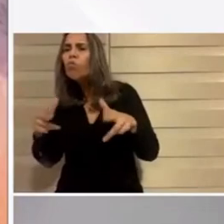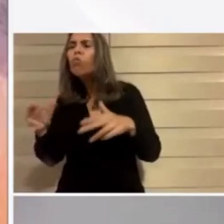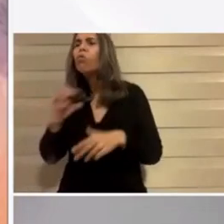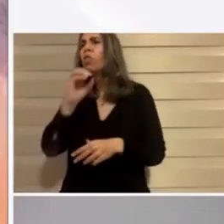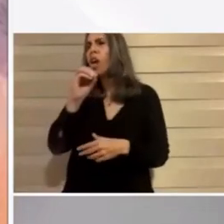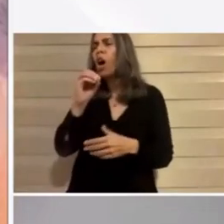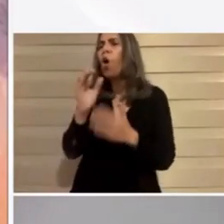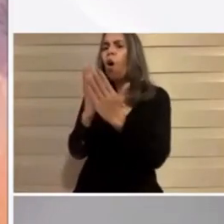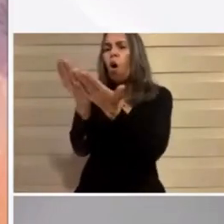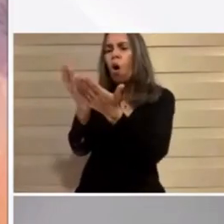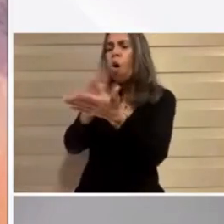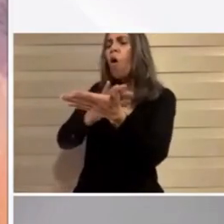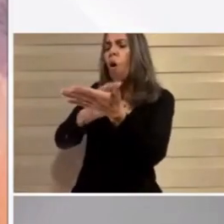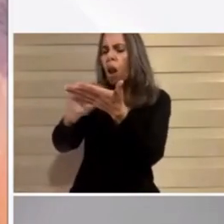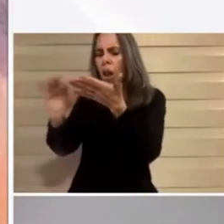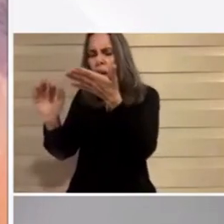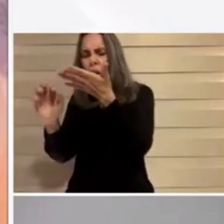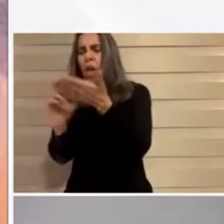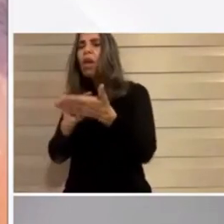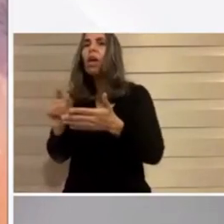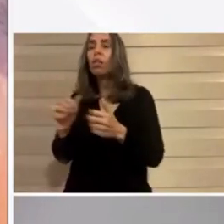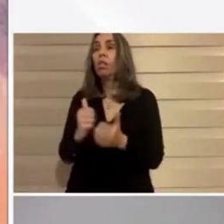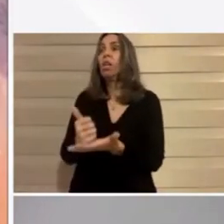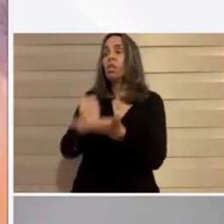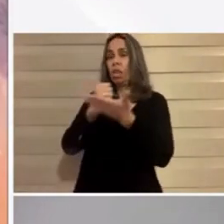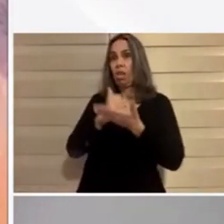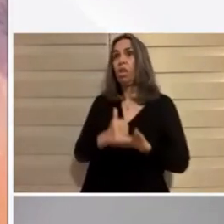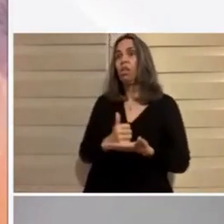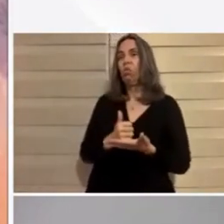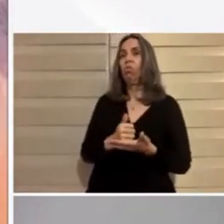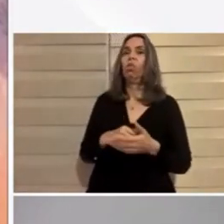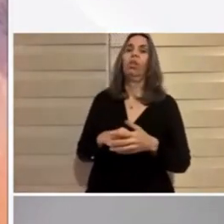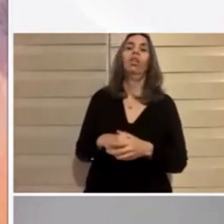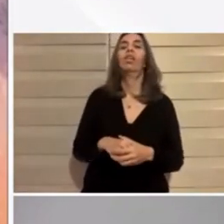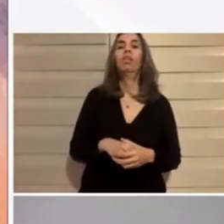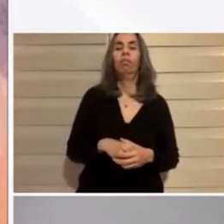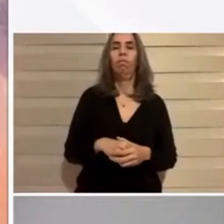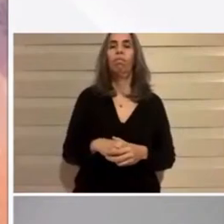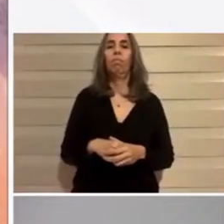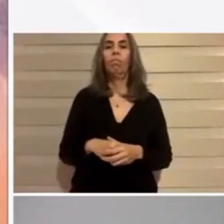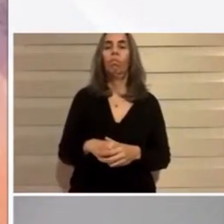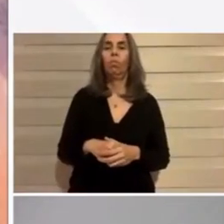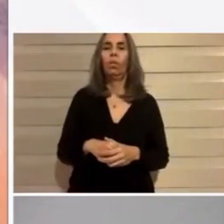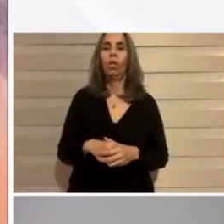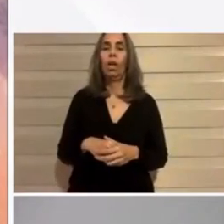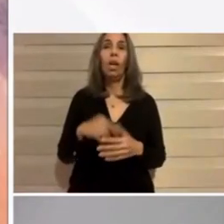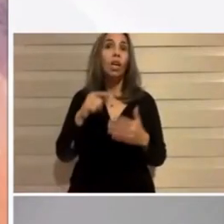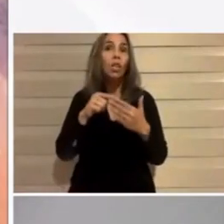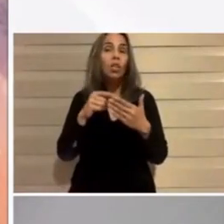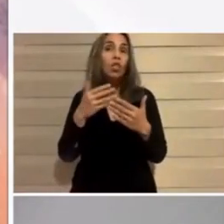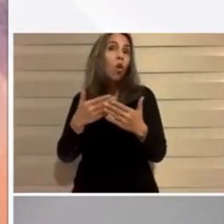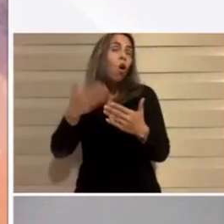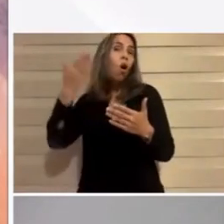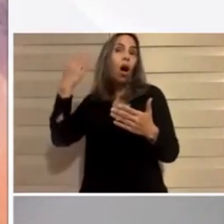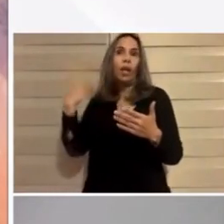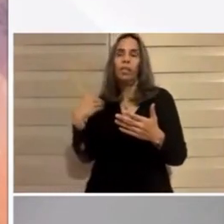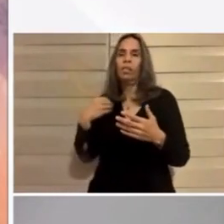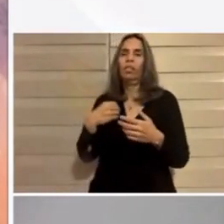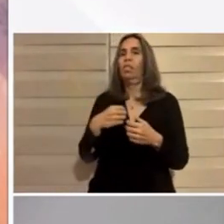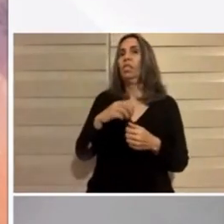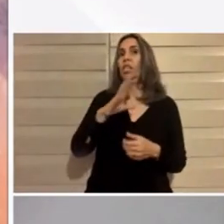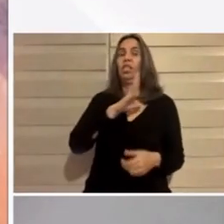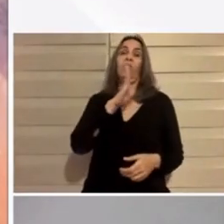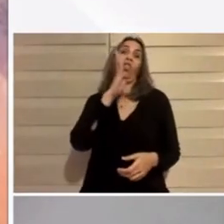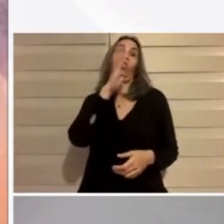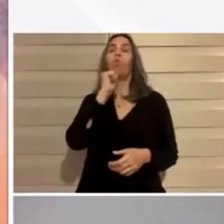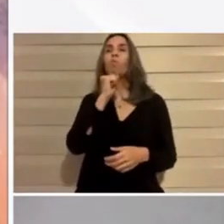una carrera científica? Bueno, pues la respuesta a eso es básicamente que posiblemente yo no hubiera podido estudiar física si no hubiera leído libros de